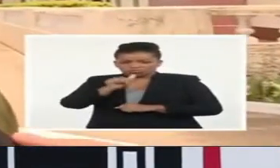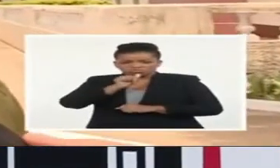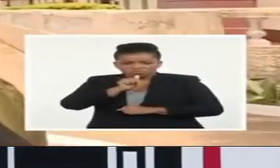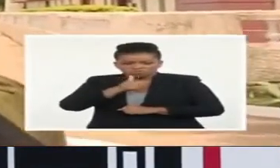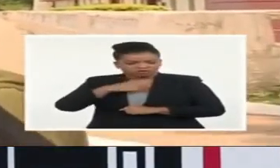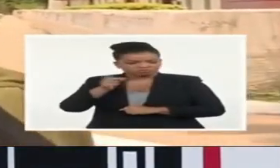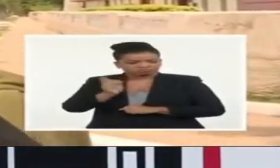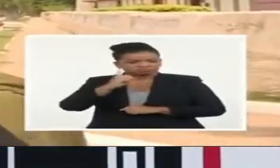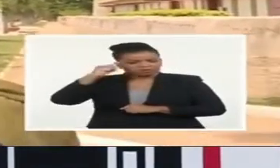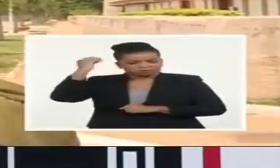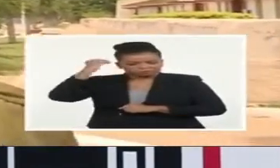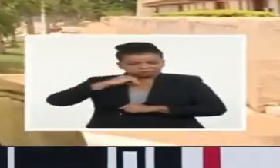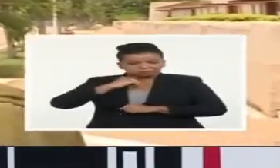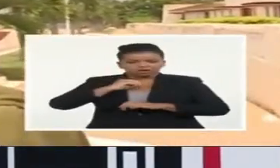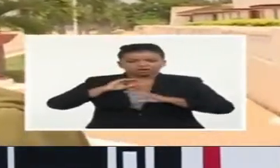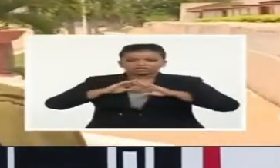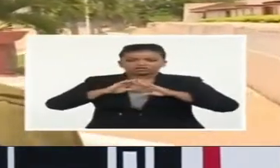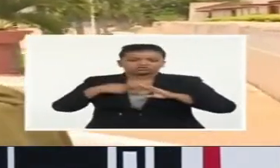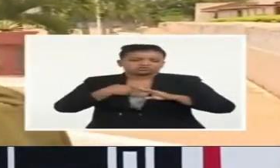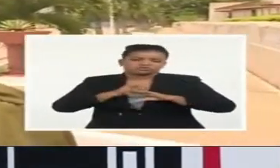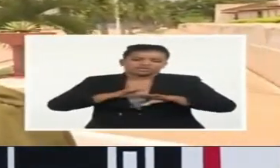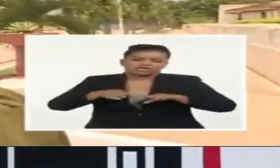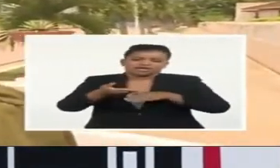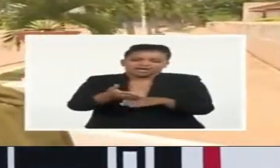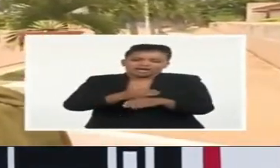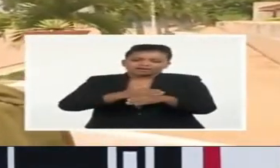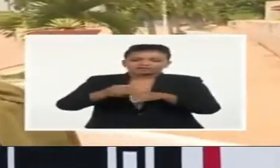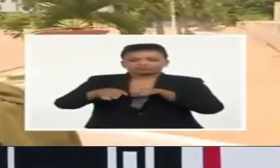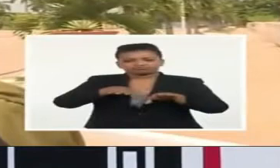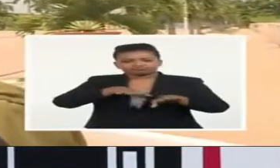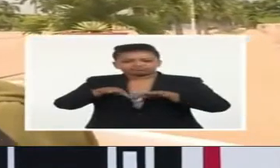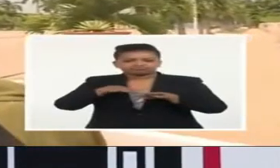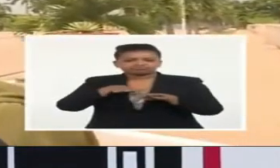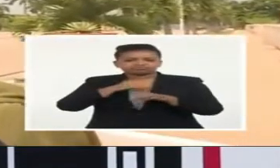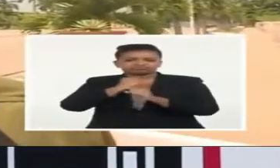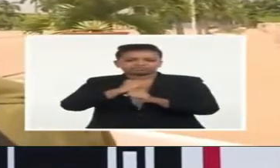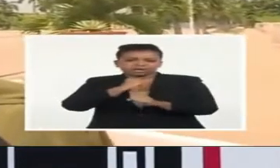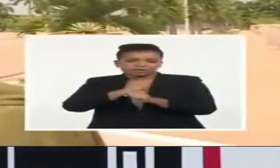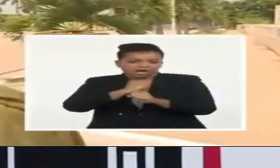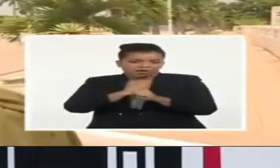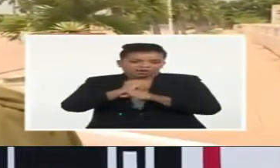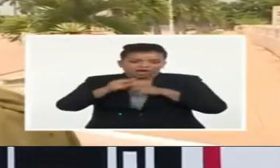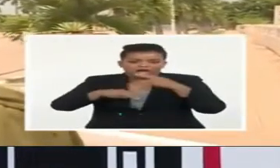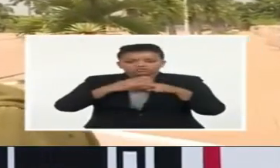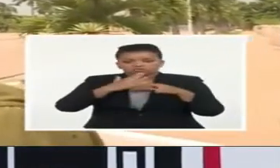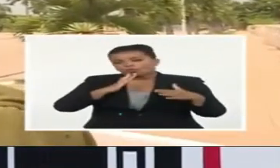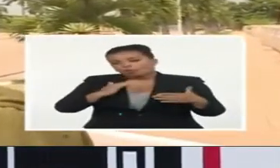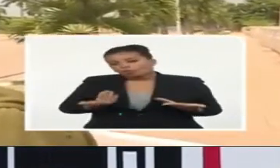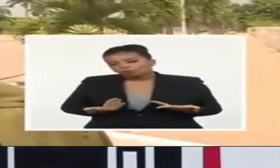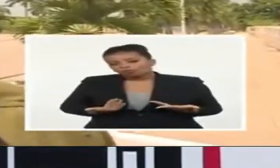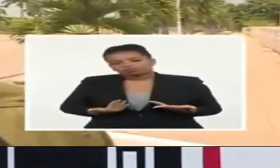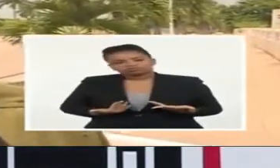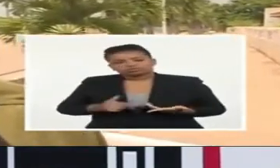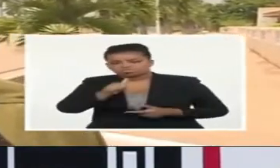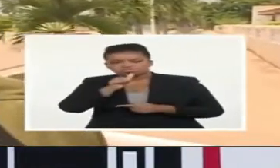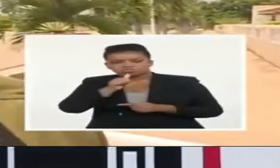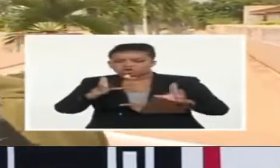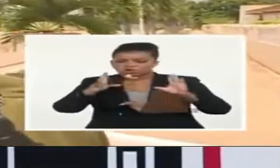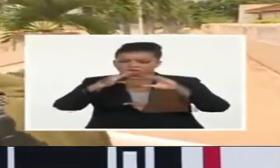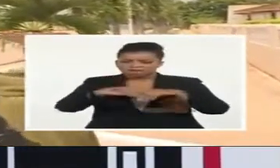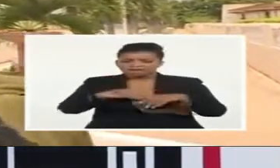Coupé, que no arrancó el sistema de seguridad contra incendio. Esa es